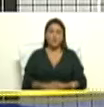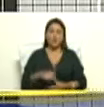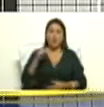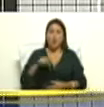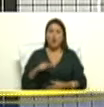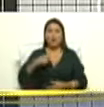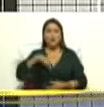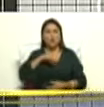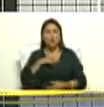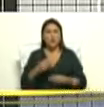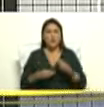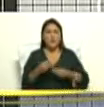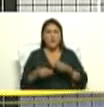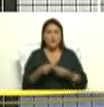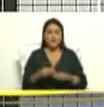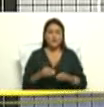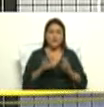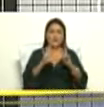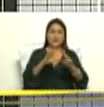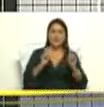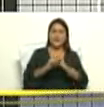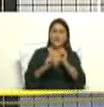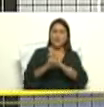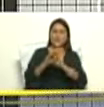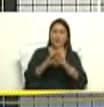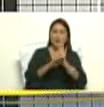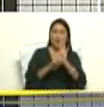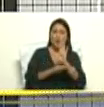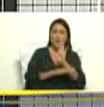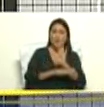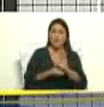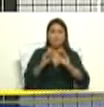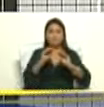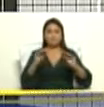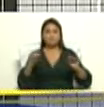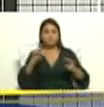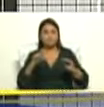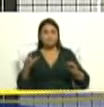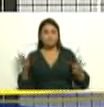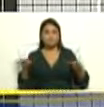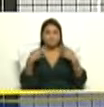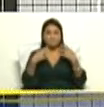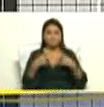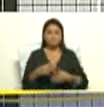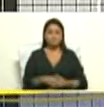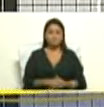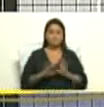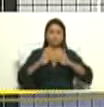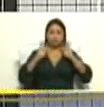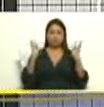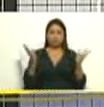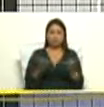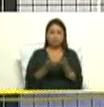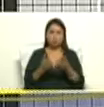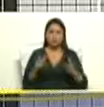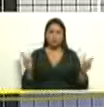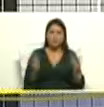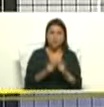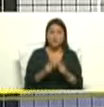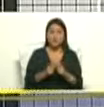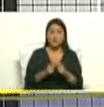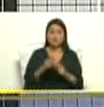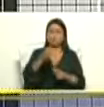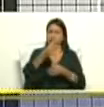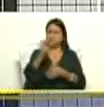dibujando con el pueblo de las s compañeros compañeras compatriotas hermanos hermanas es el camino